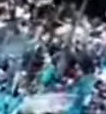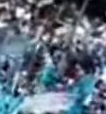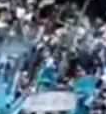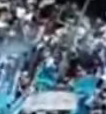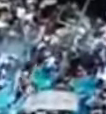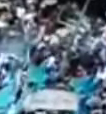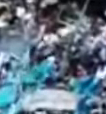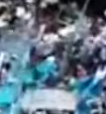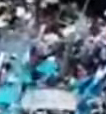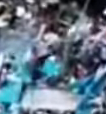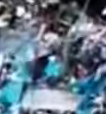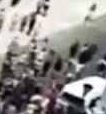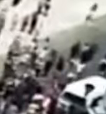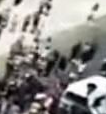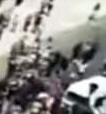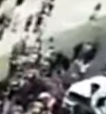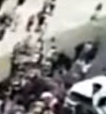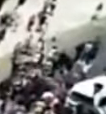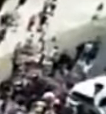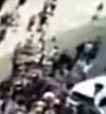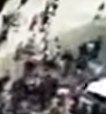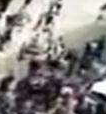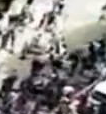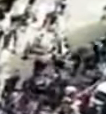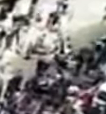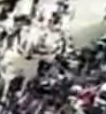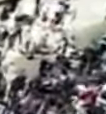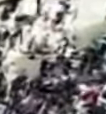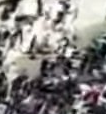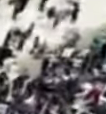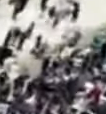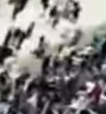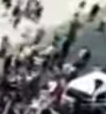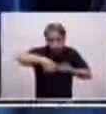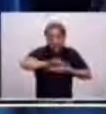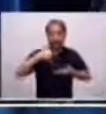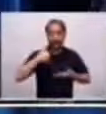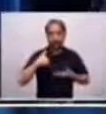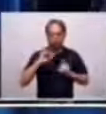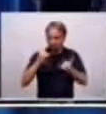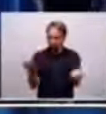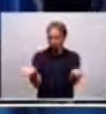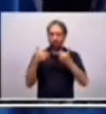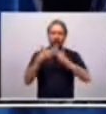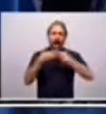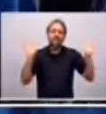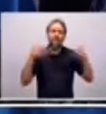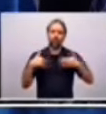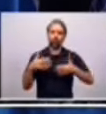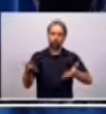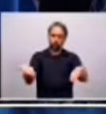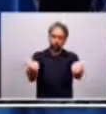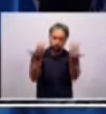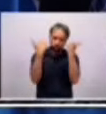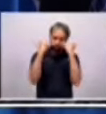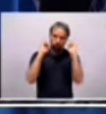esta movilización, y en paralelo fue muy llamativa la aparición de Cavalieri junto a Sandra Petovelo para dar este anuncio,